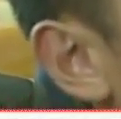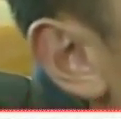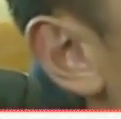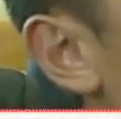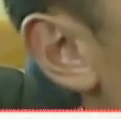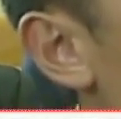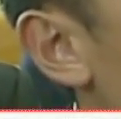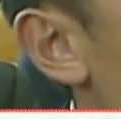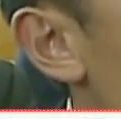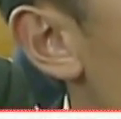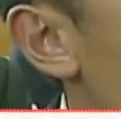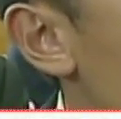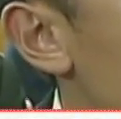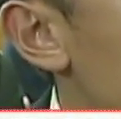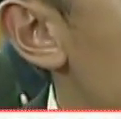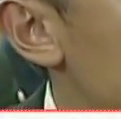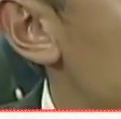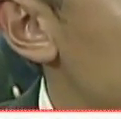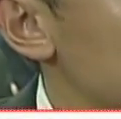Sería